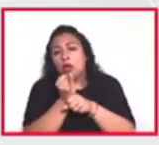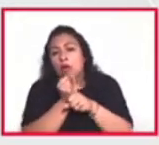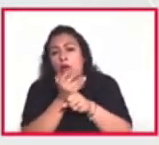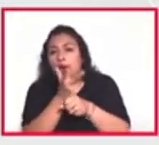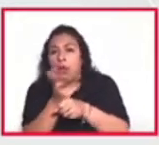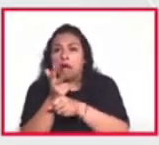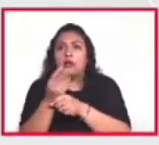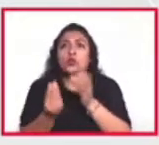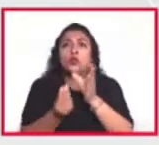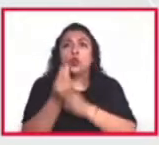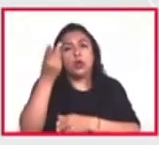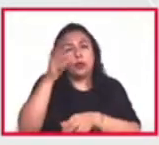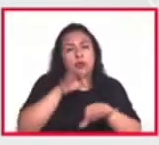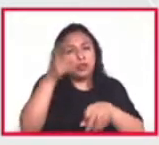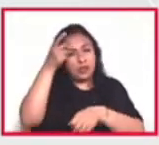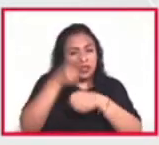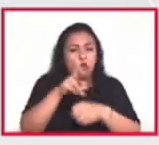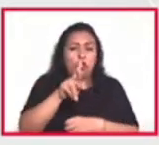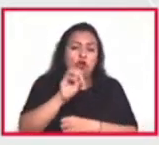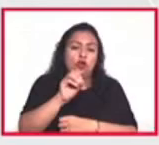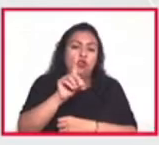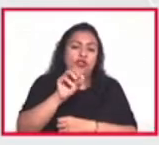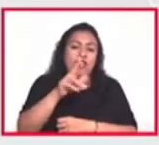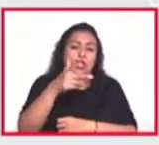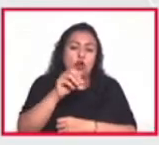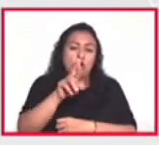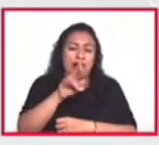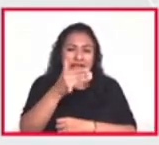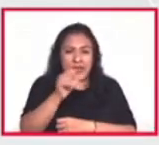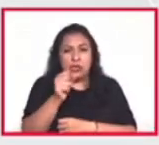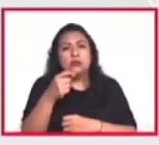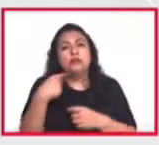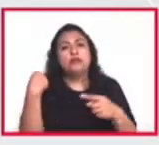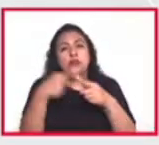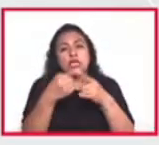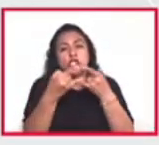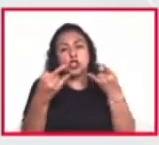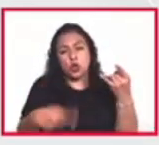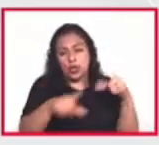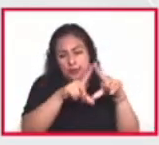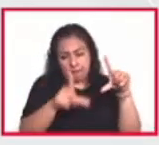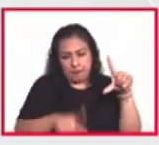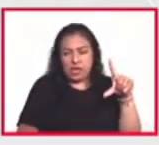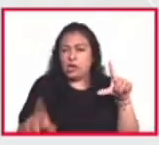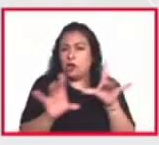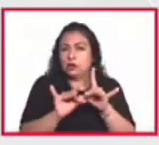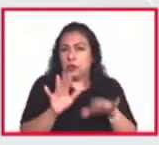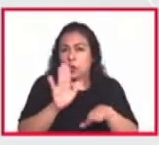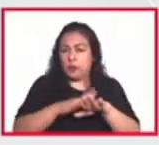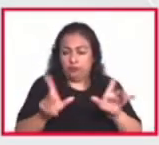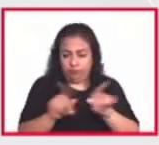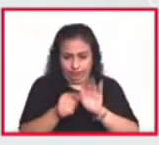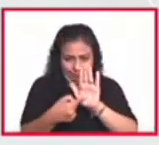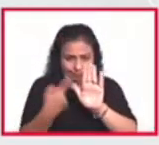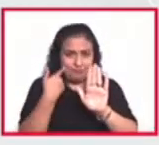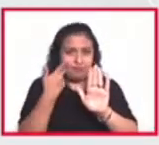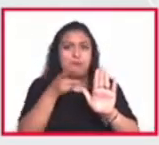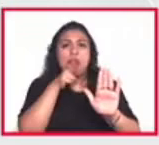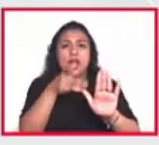director Rodrigo Reyes. No, es un trabajo que hace un recorrido por la historia de nuestro país. No les cuento mucho, los invito a ver de qué se trata.